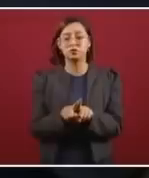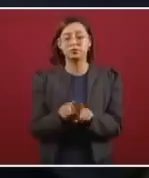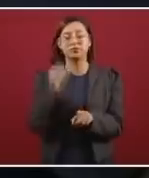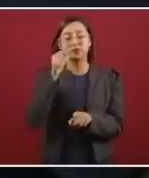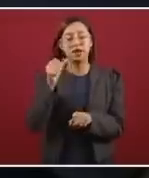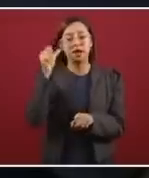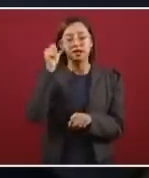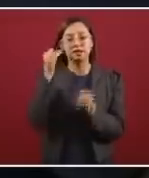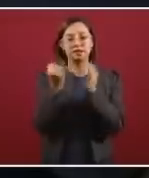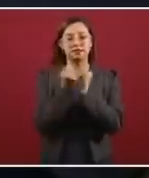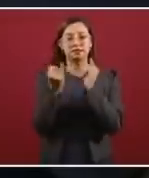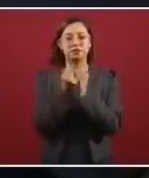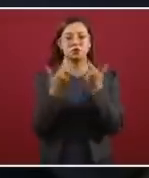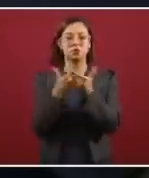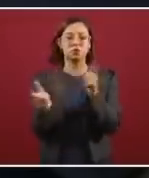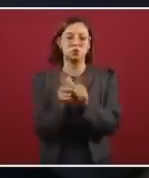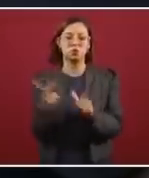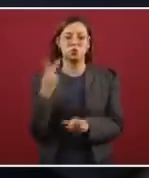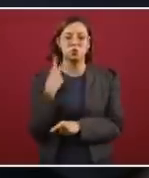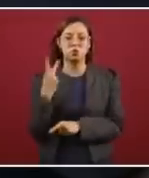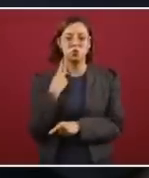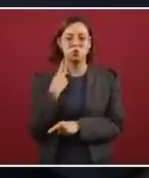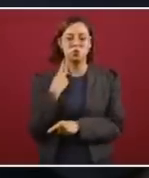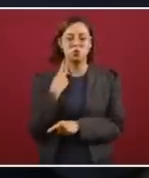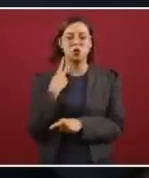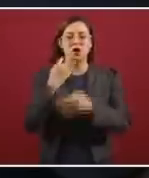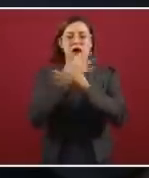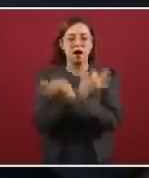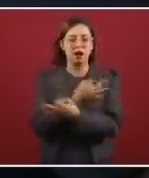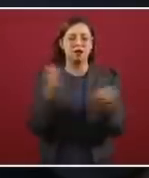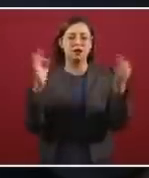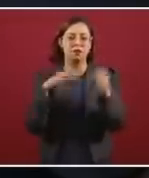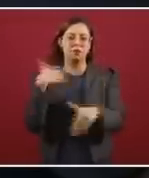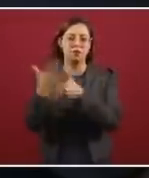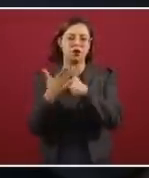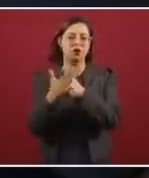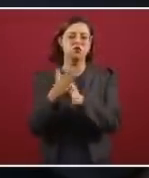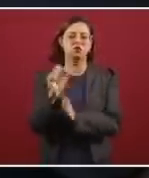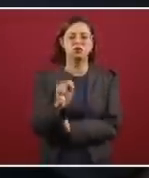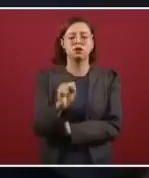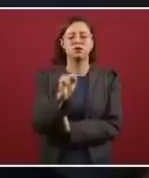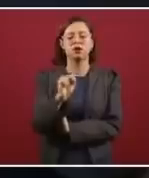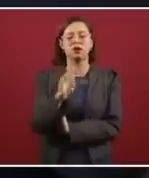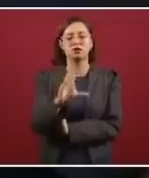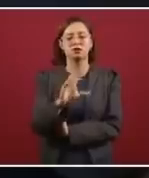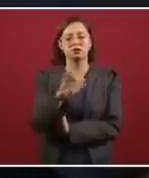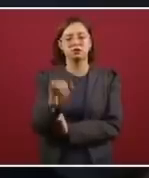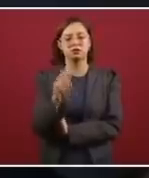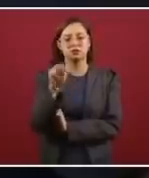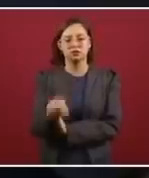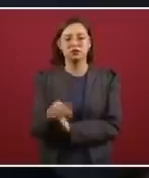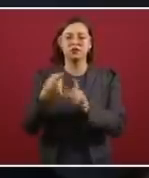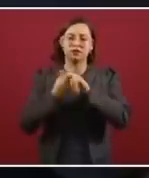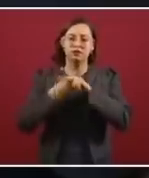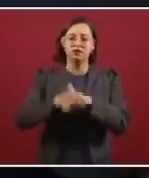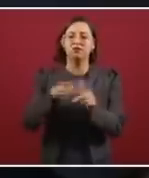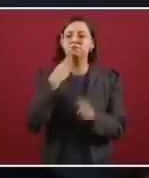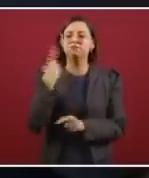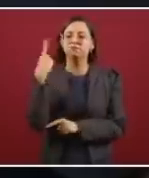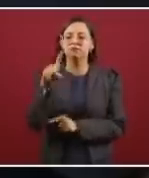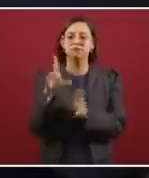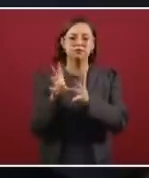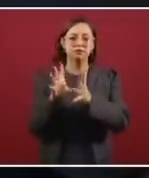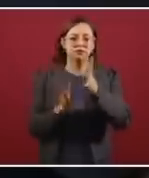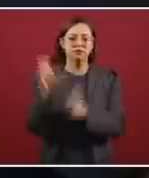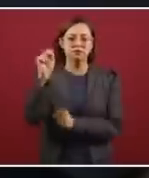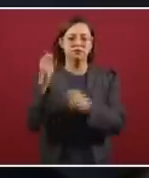también partidos políticos fueron ante la, anunciaron que van a ir a la Suprema Corte de Justicia para iniciar una acción de